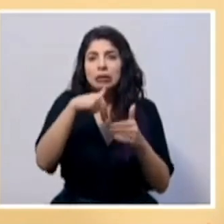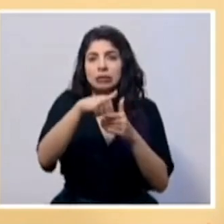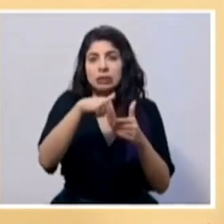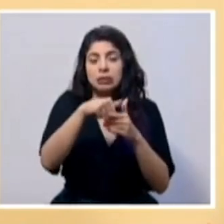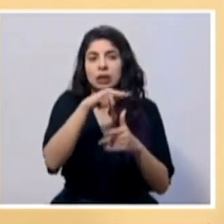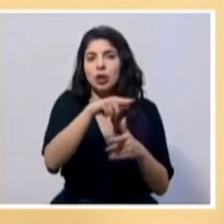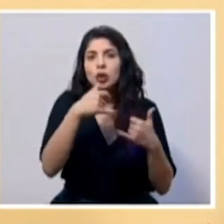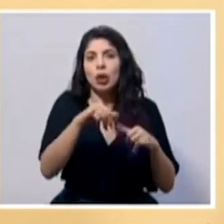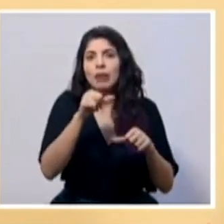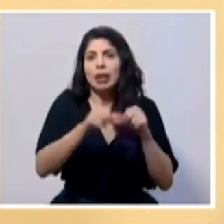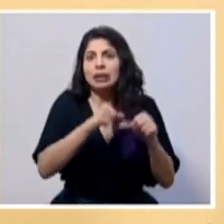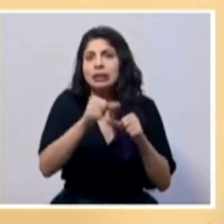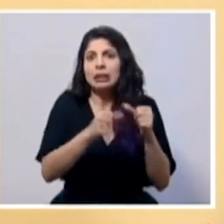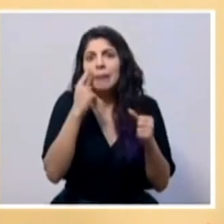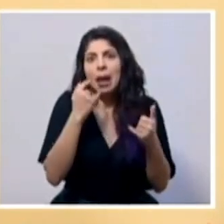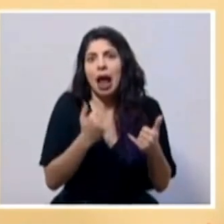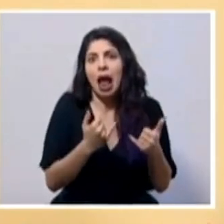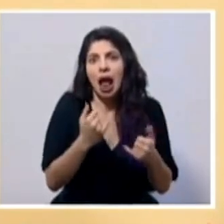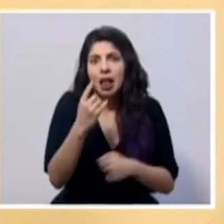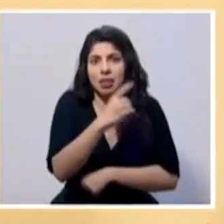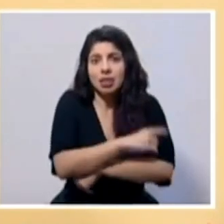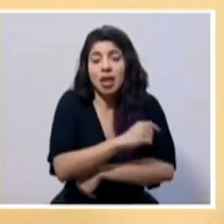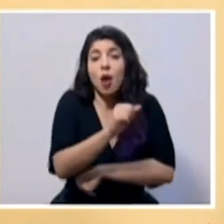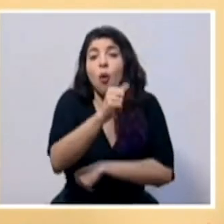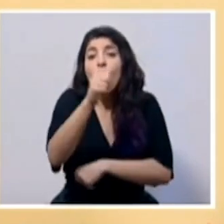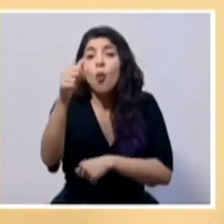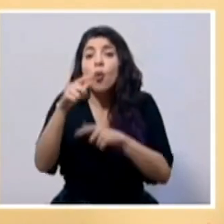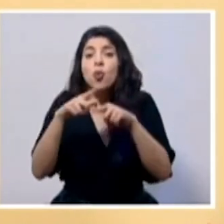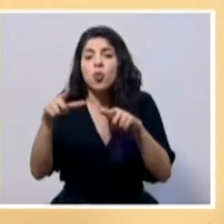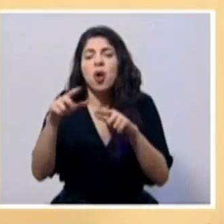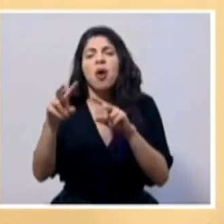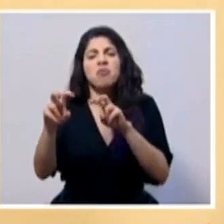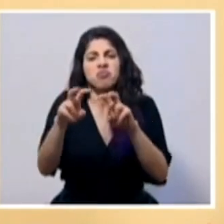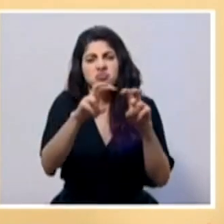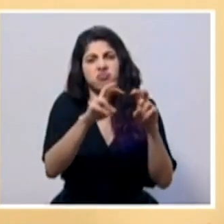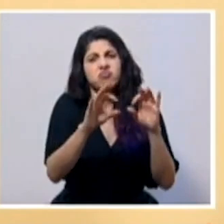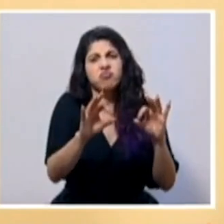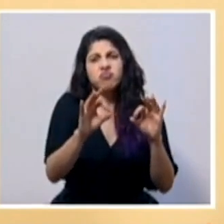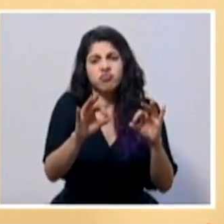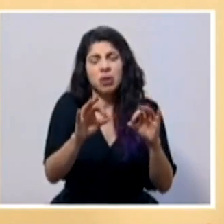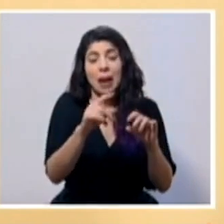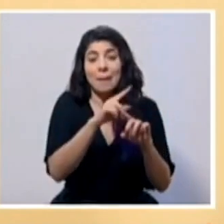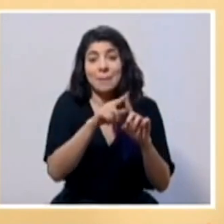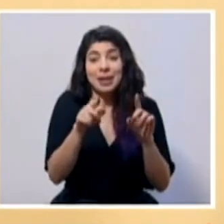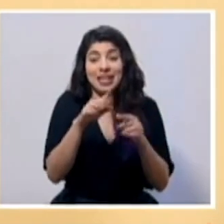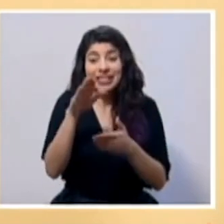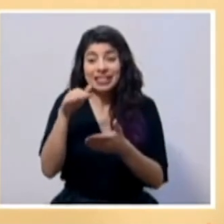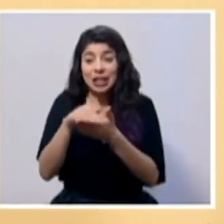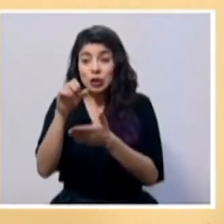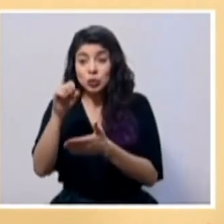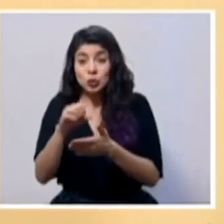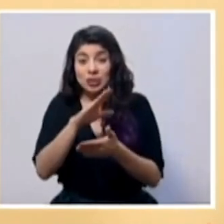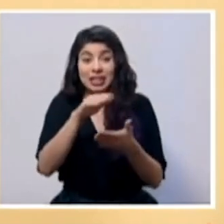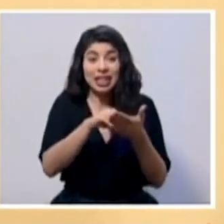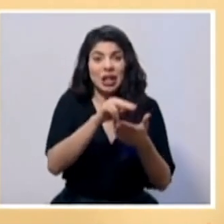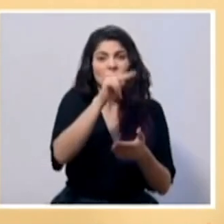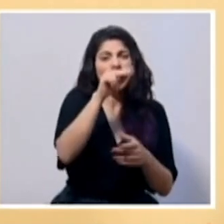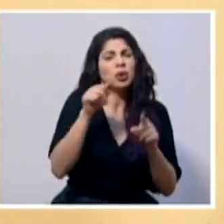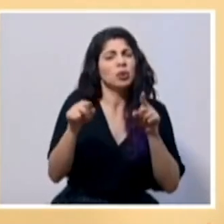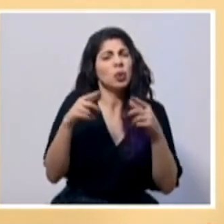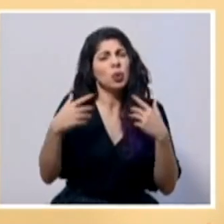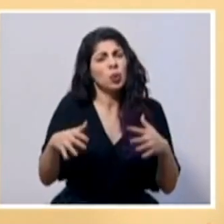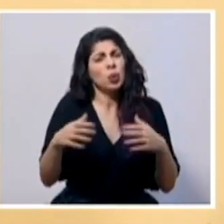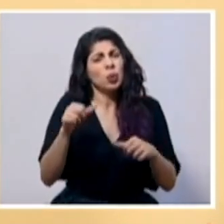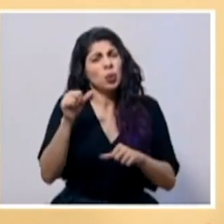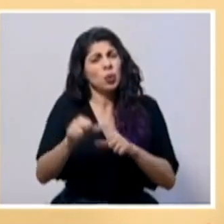ponerse al día. Las demás áreas tienen un porcentaje mucho mayor ya de trazabilidad y de... Pero la Central Sur y la Central Norte han hecho un